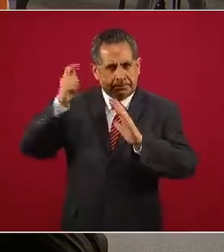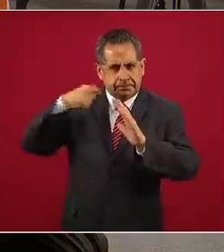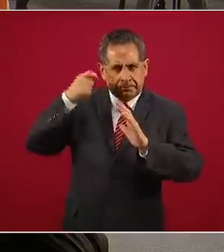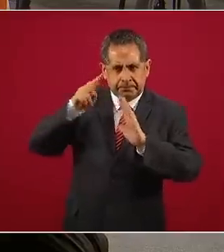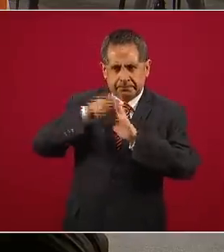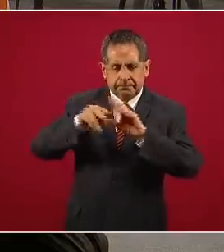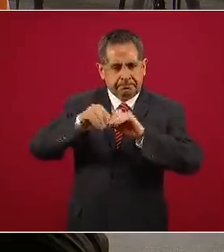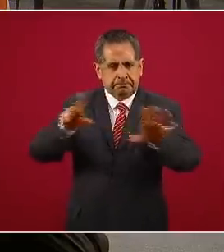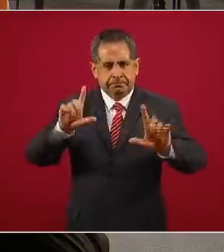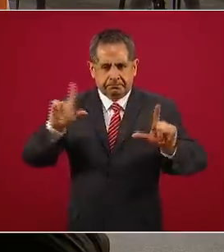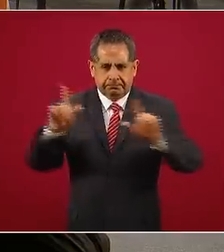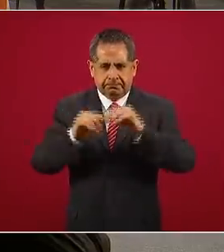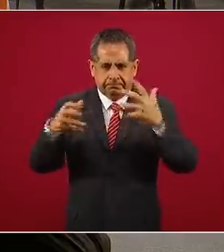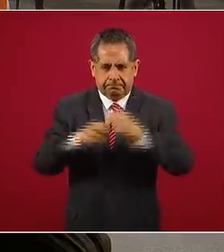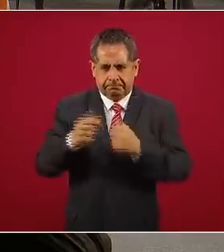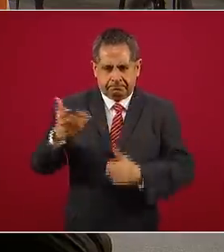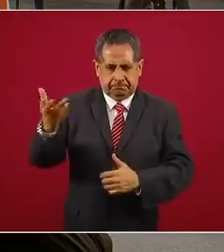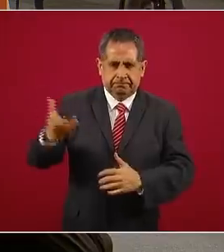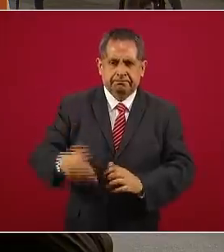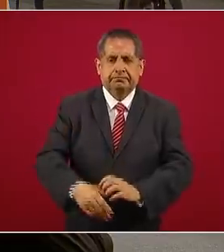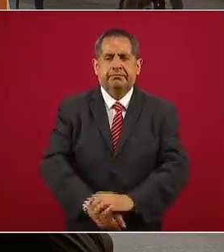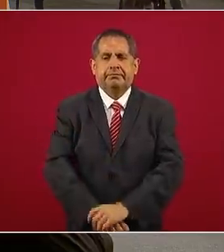resume lo que acabo de mencionar